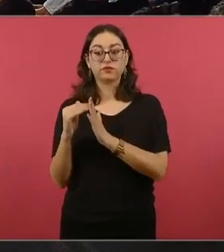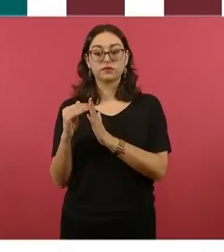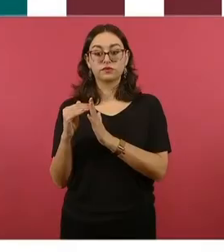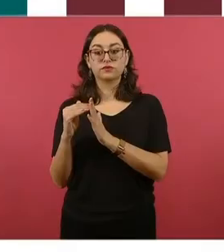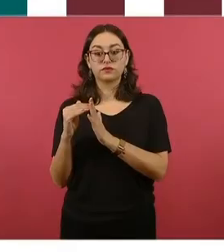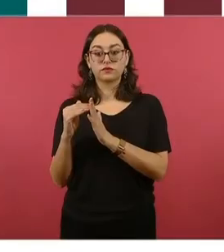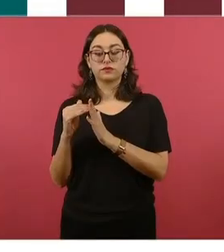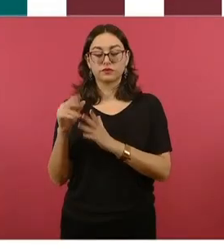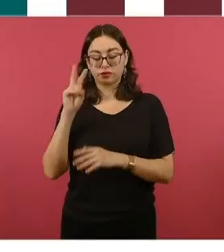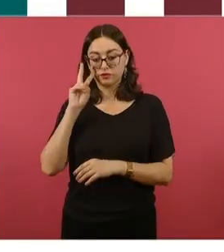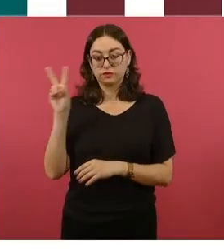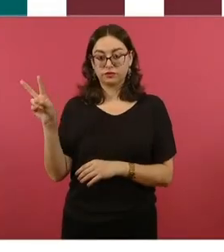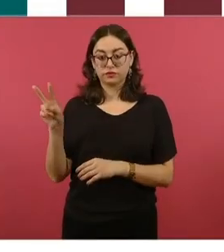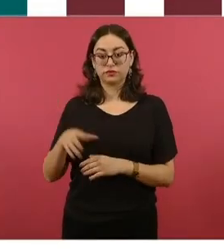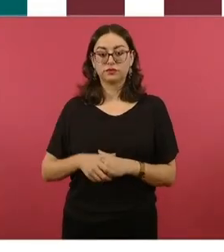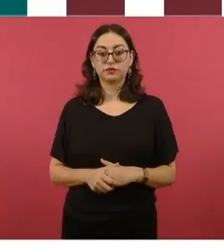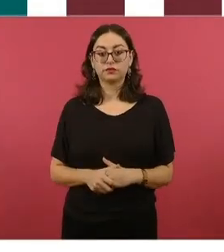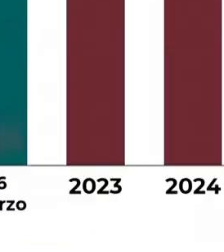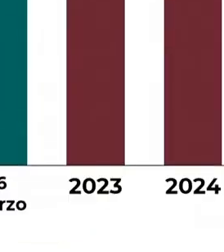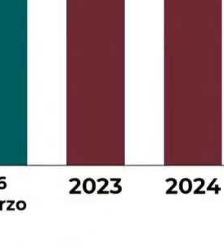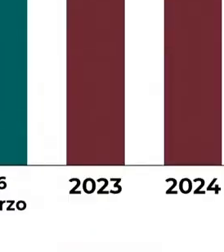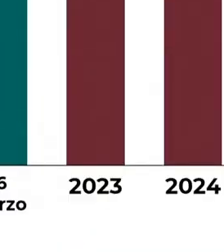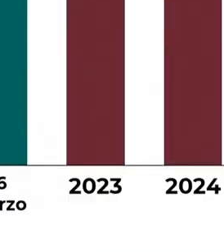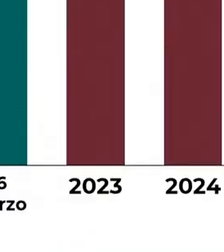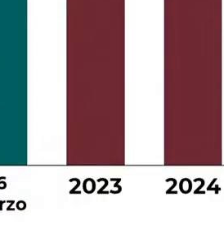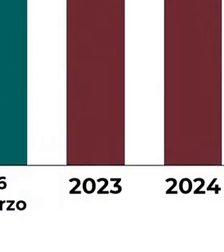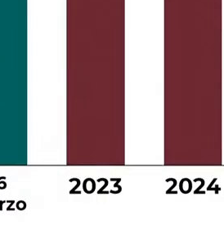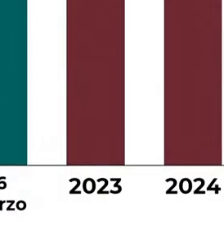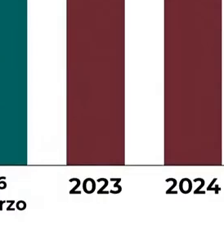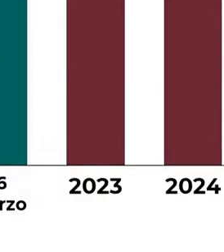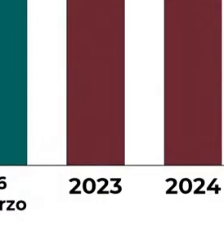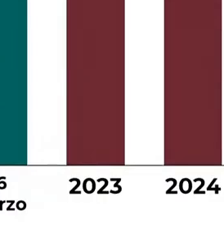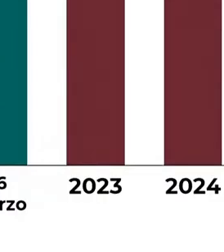para el 23. Pero miren,